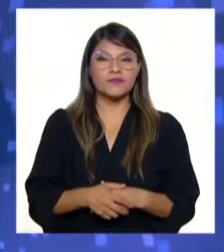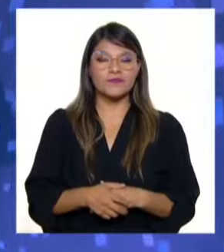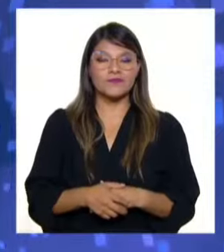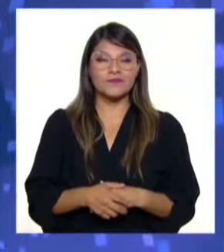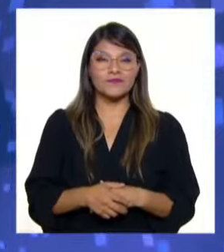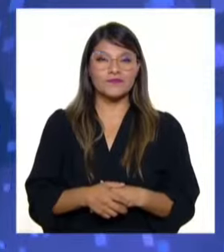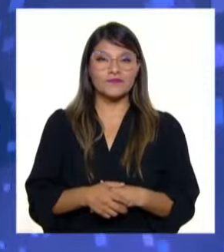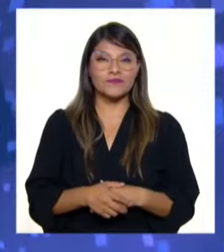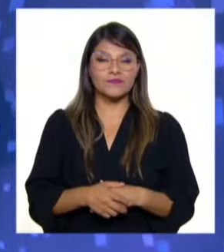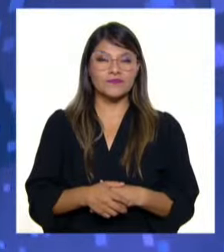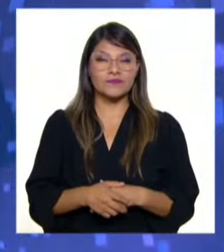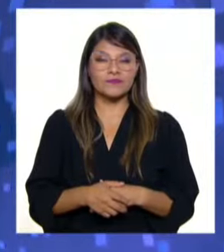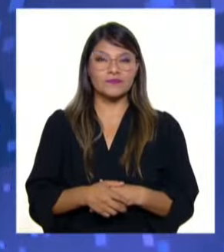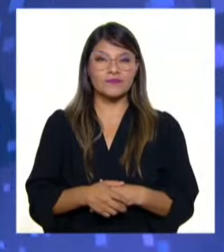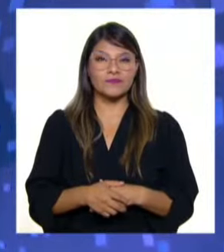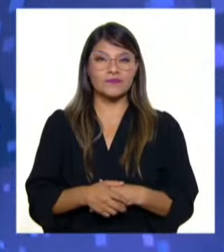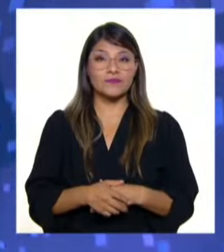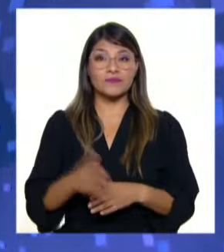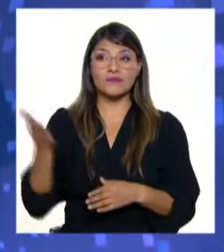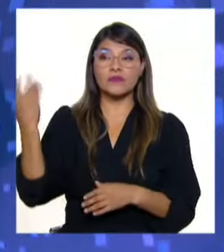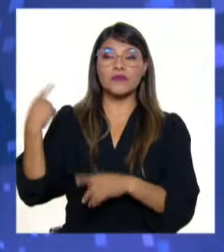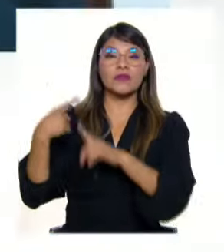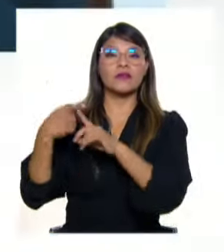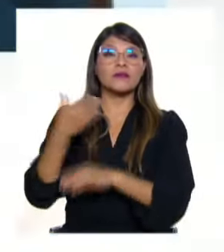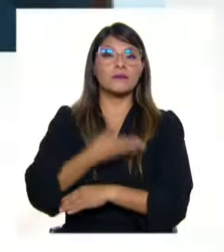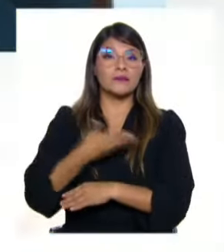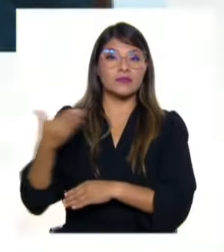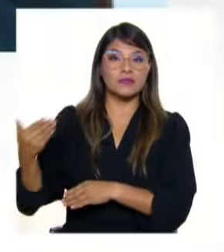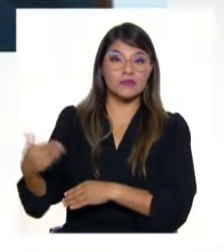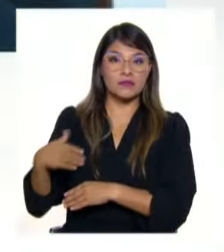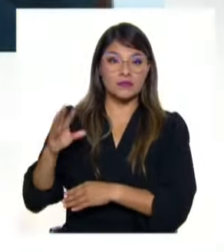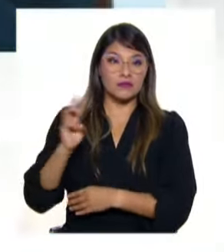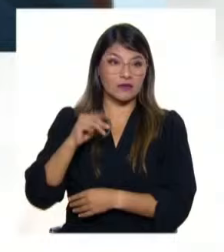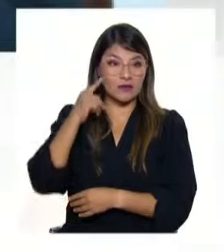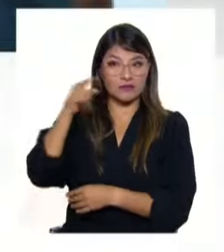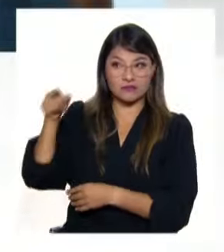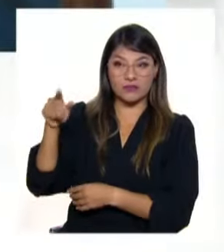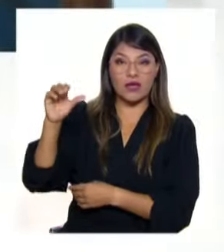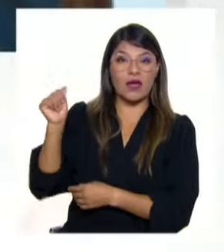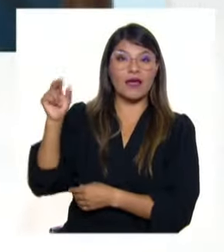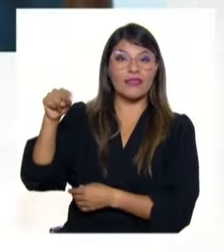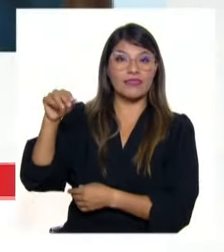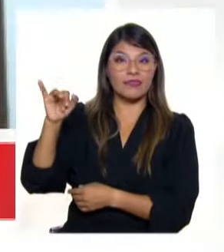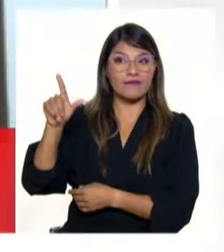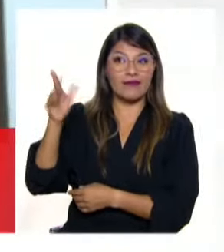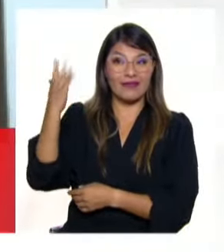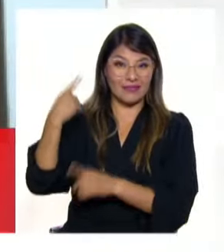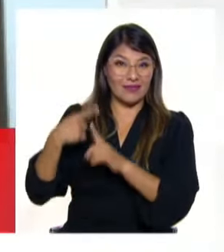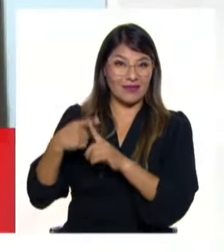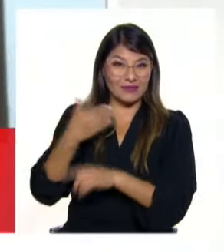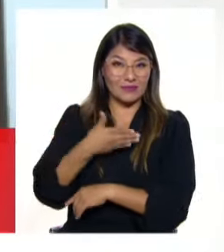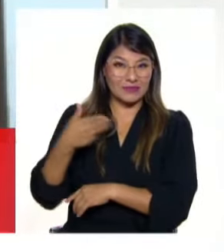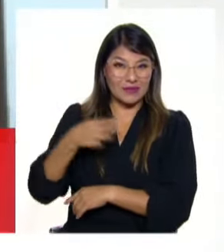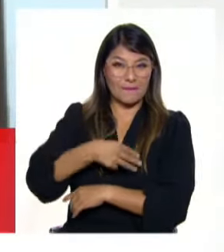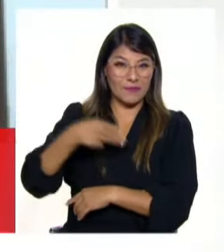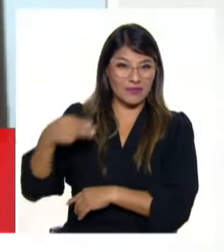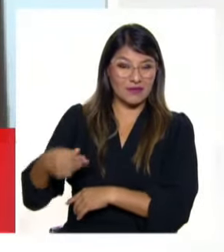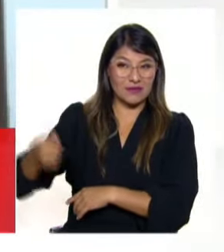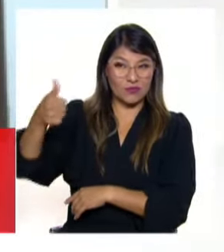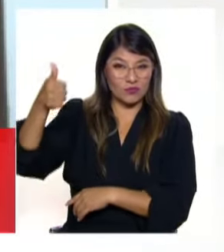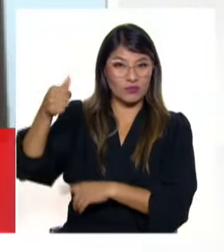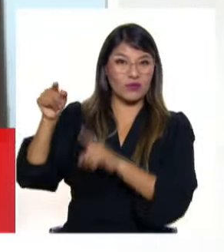8 de la noche con 7 minutos, el expresidente del Consejo de Ministros, Aníbal Torres, podría cumplir una medida de